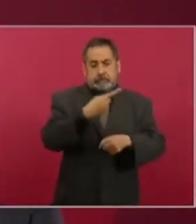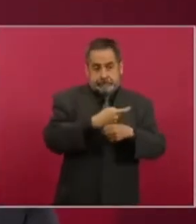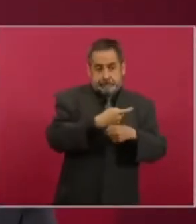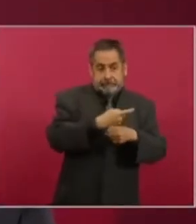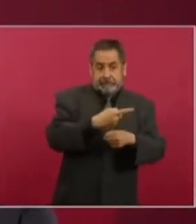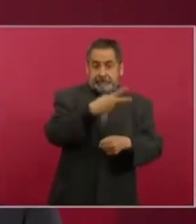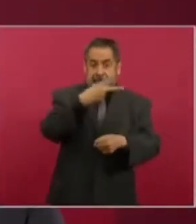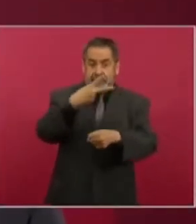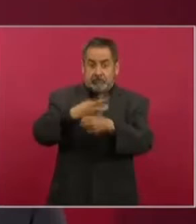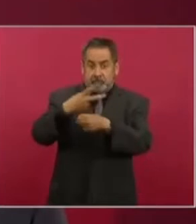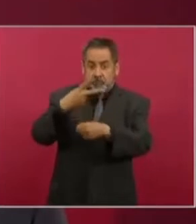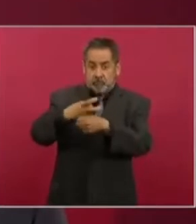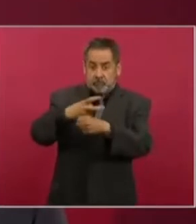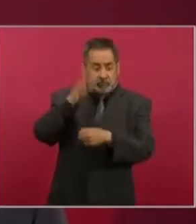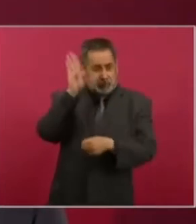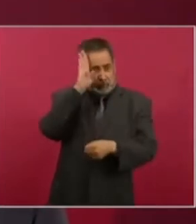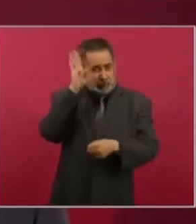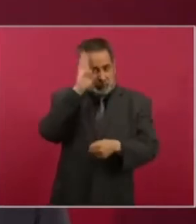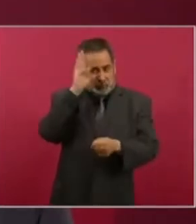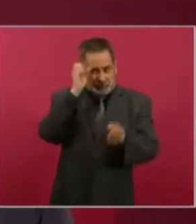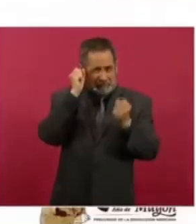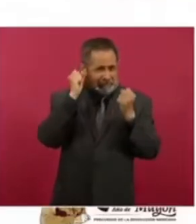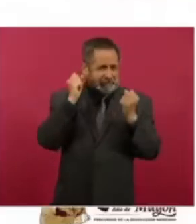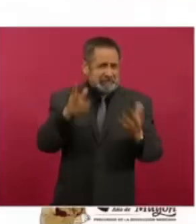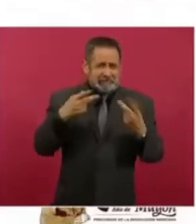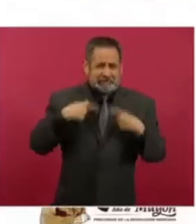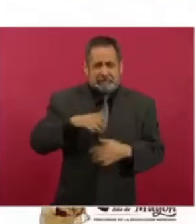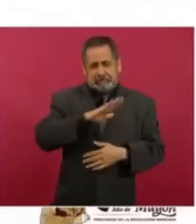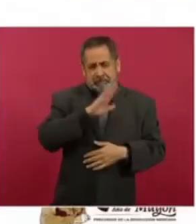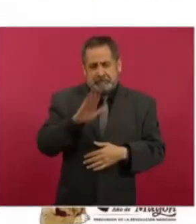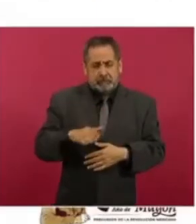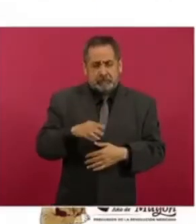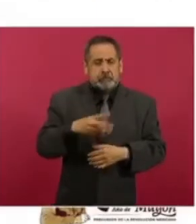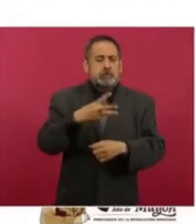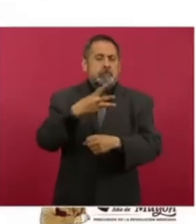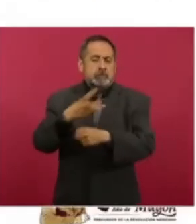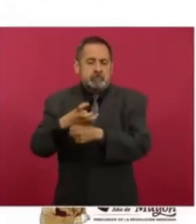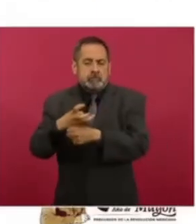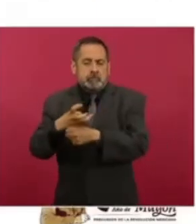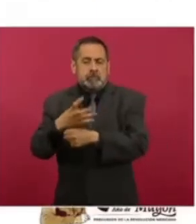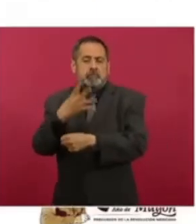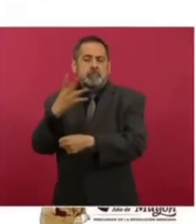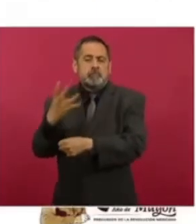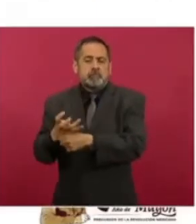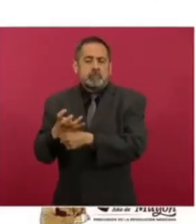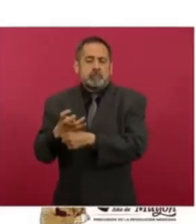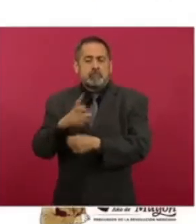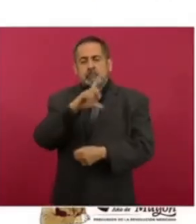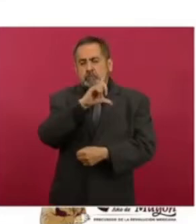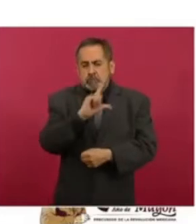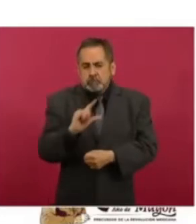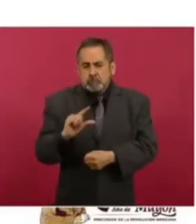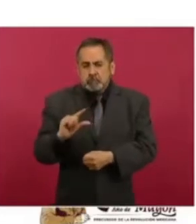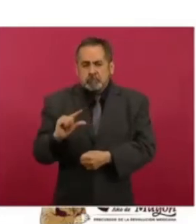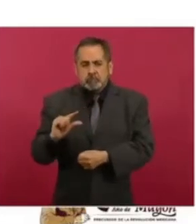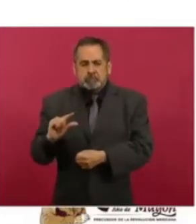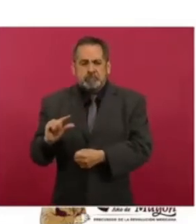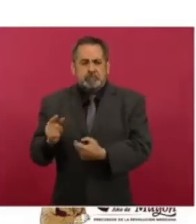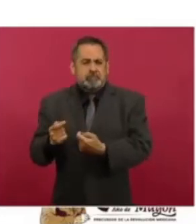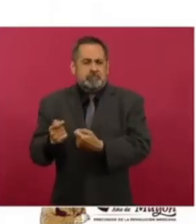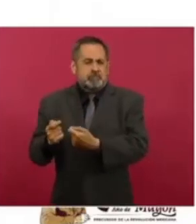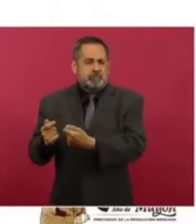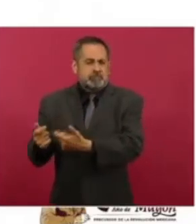intensa también en mortalidad, igual que en hospitalizaciones, pero en cambio las olas 3 y 4 fueron sustancialmente